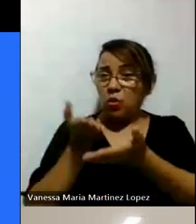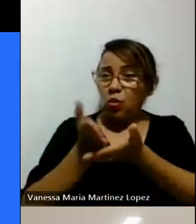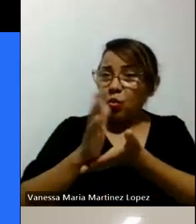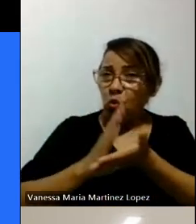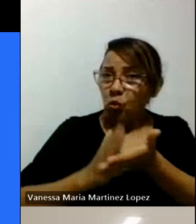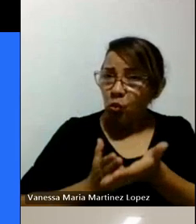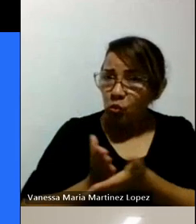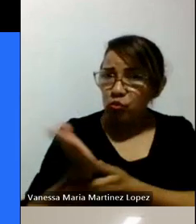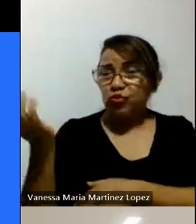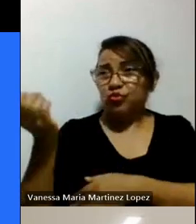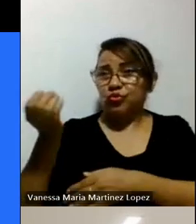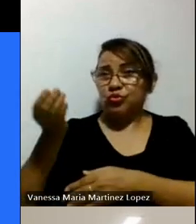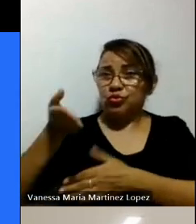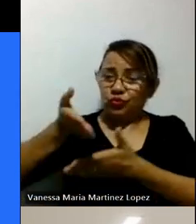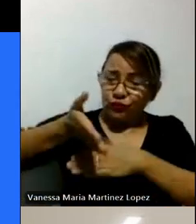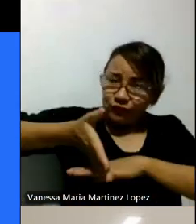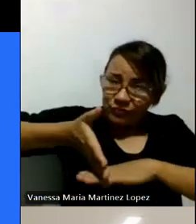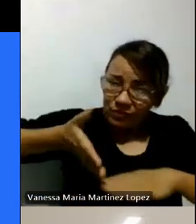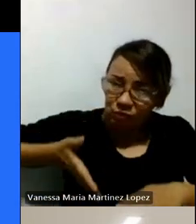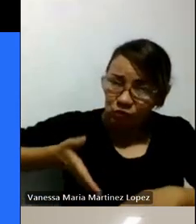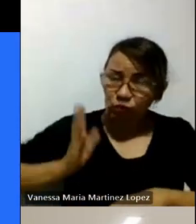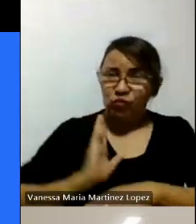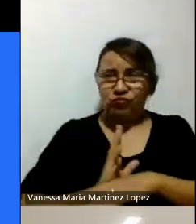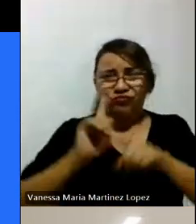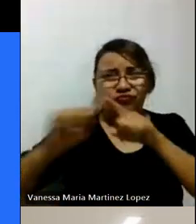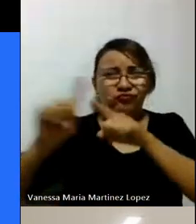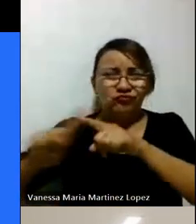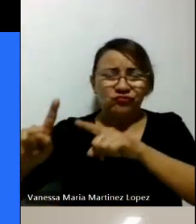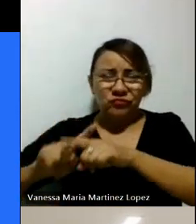ser bisturís, cuchillas o cualquier